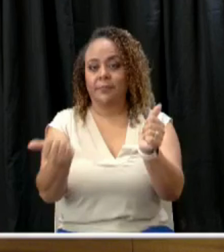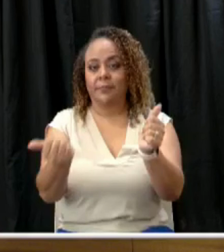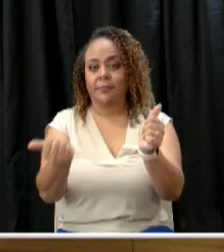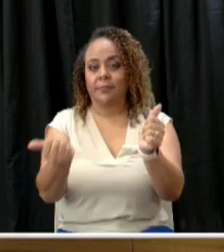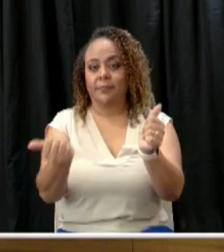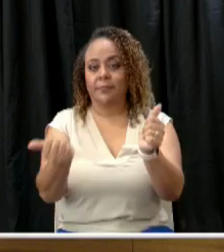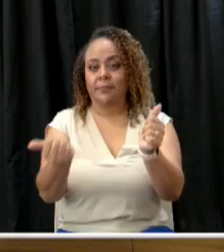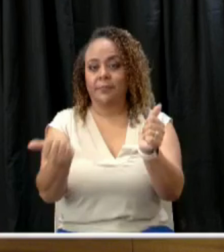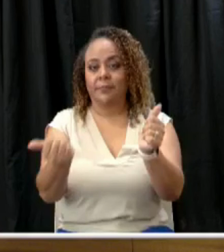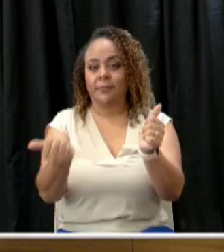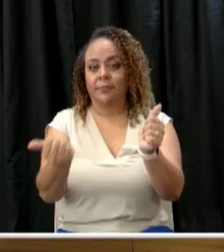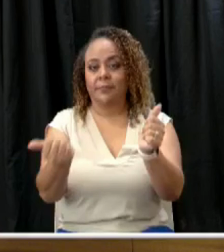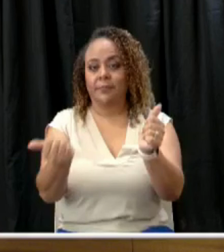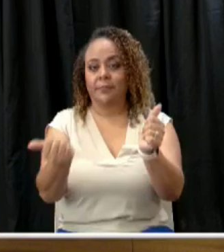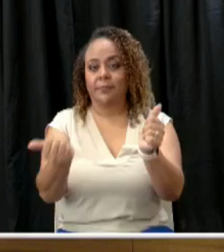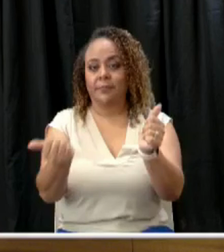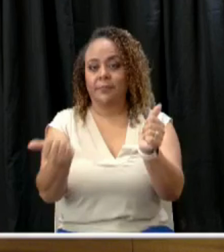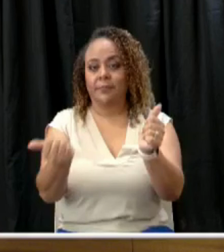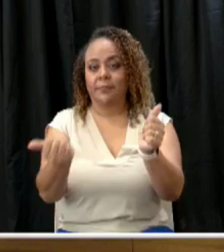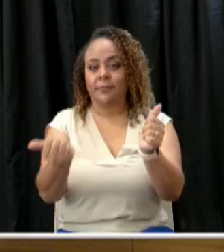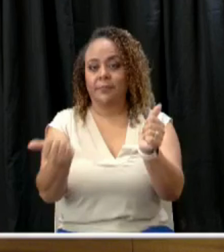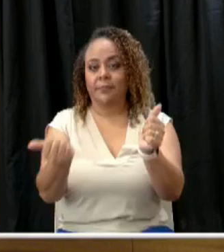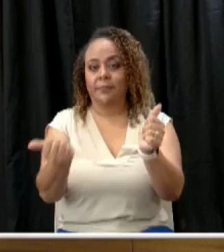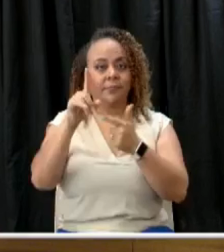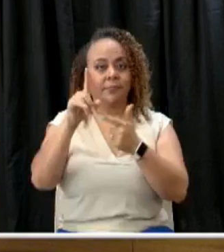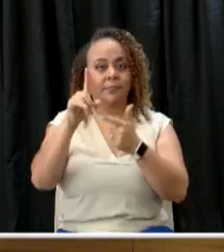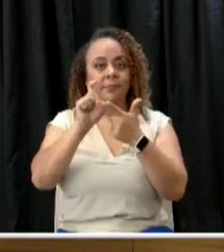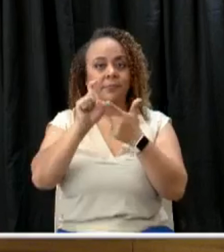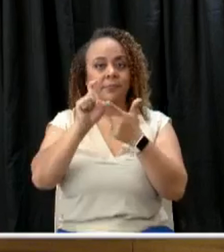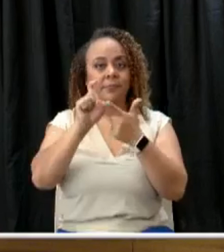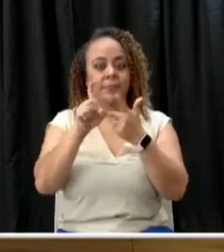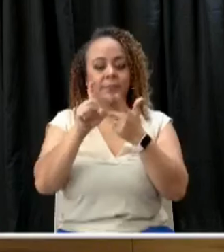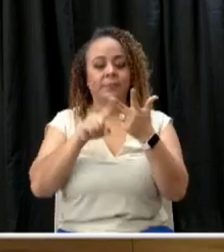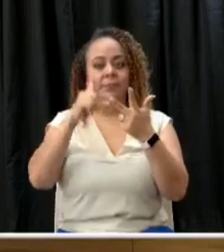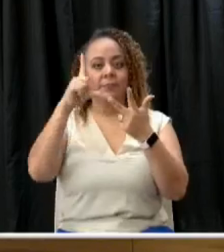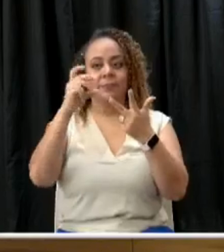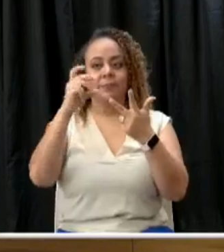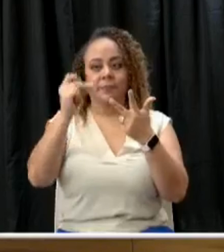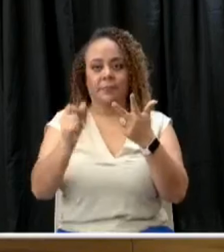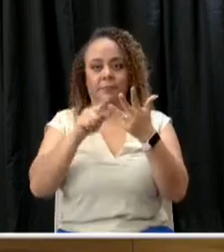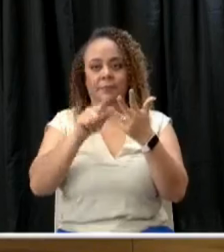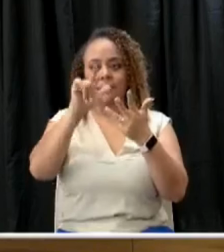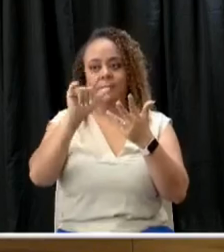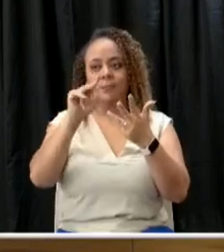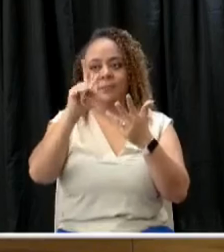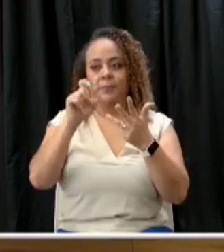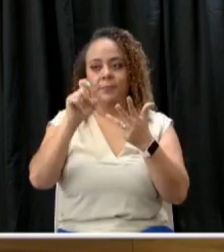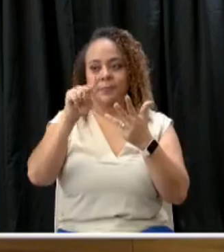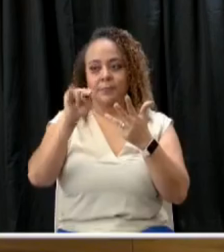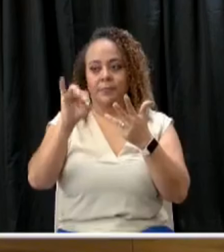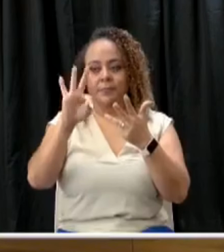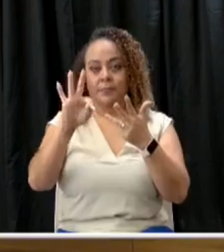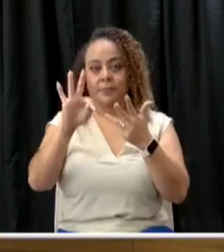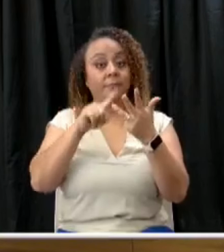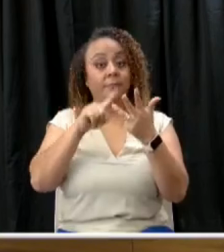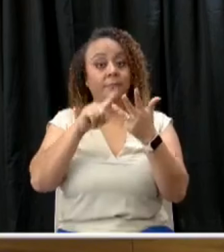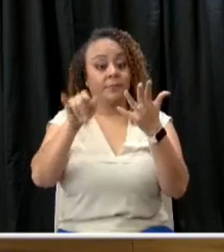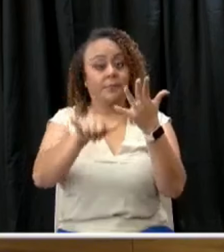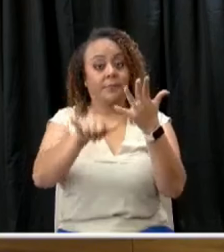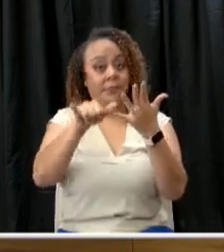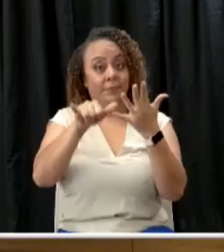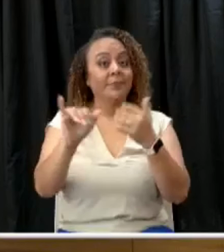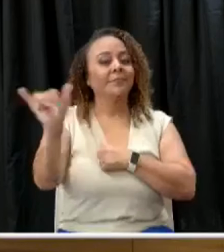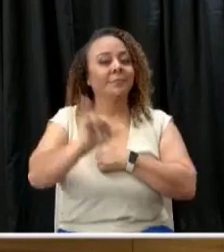nuestras redes sociales. Recuerden que estamos en Facebook, en TikTok, en Instagram, en LinkedIn. Pero también tenemos un canal de YouTube